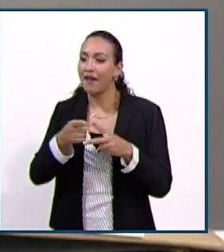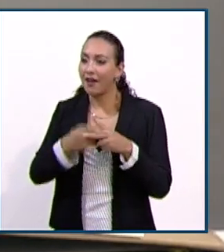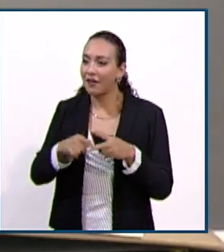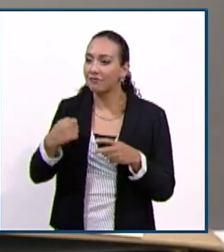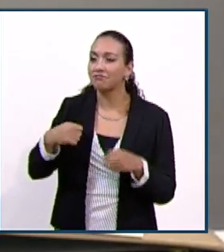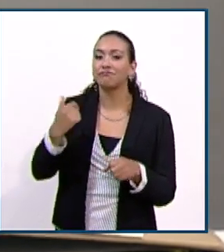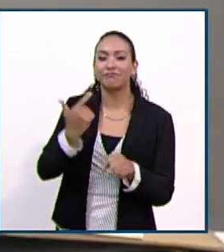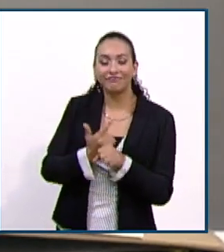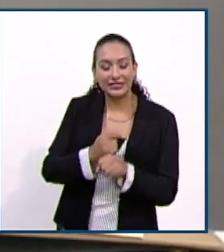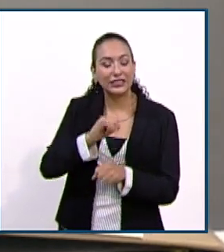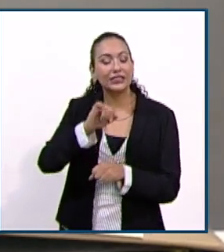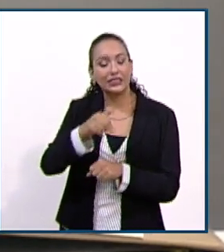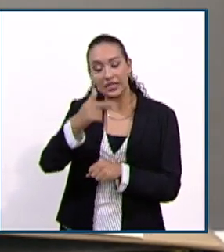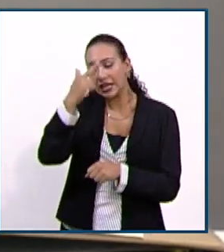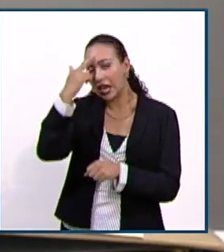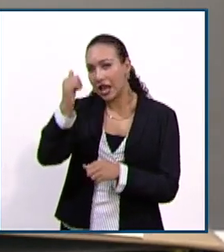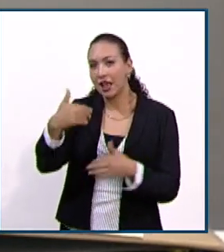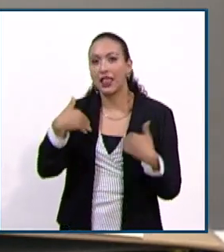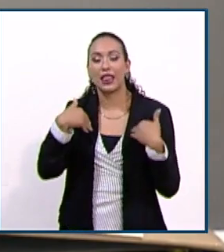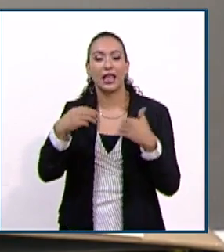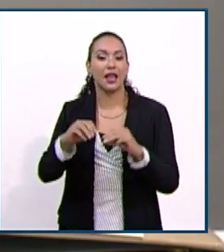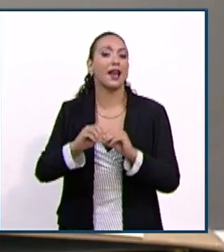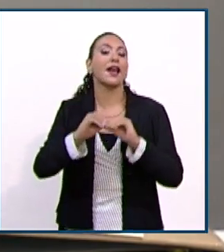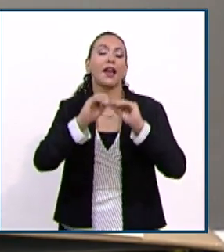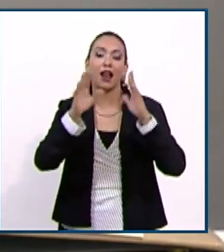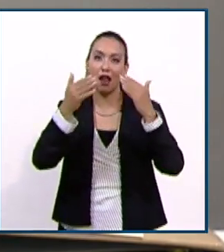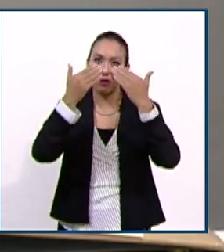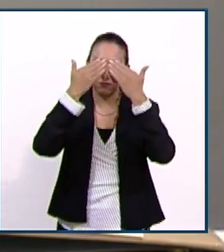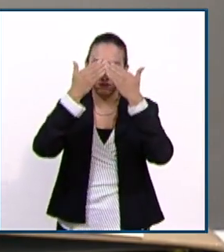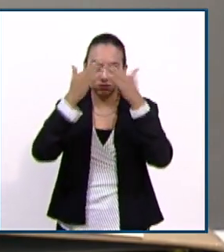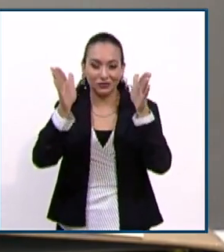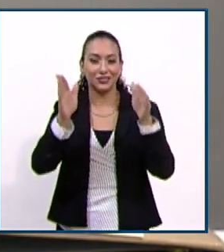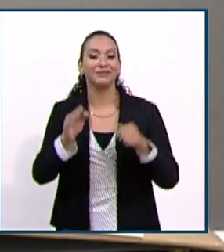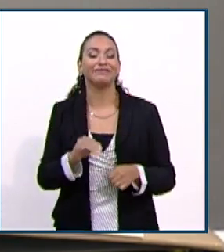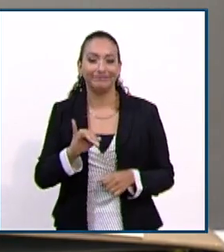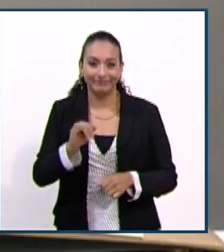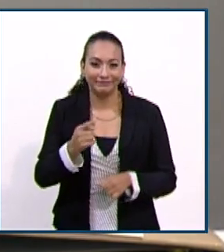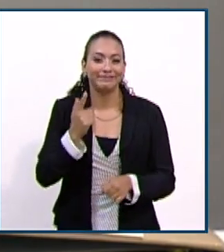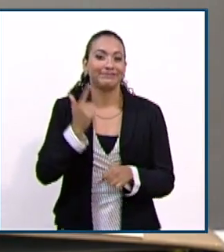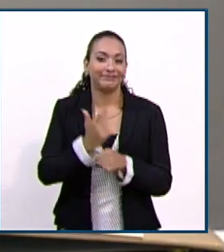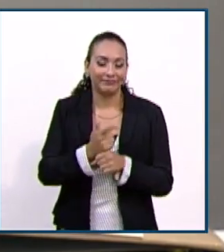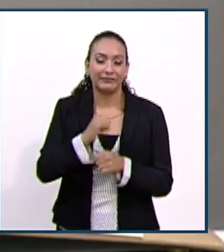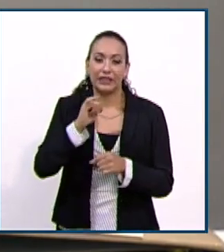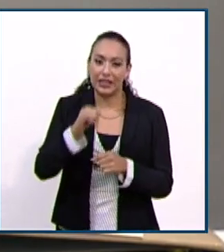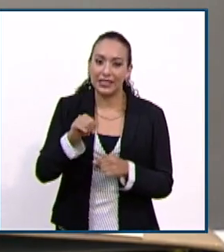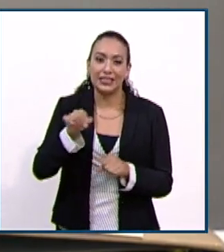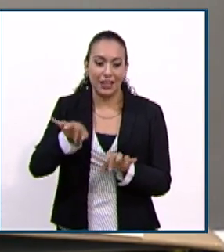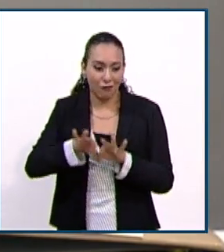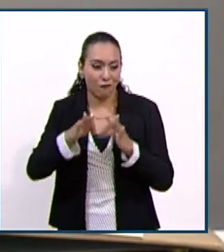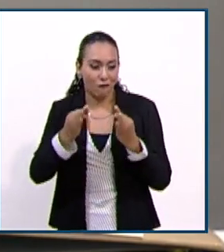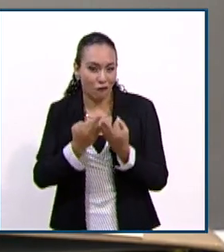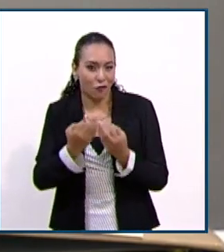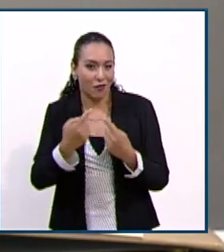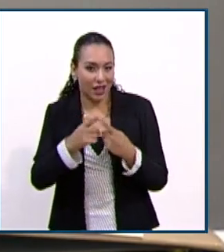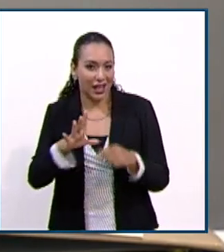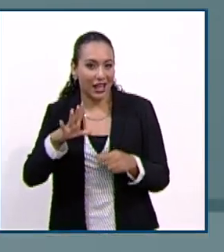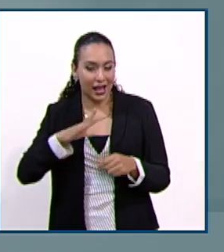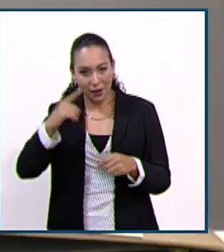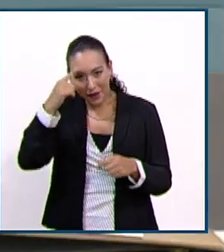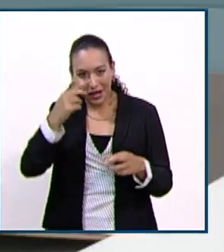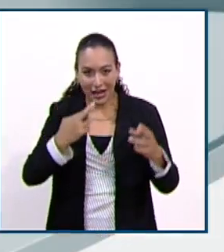a entender, a visualizar que había una manera diferente de revisar los